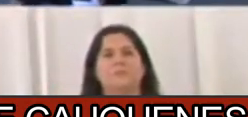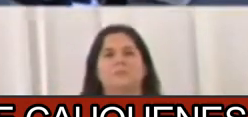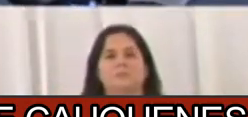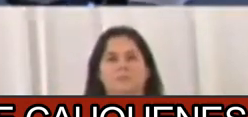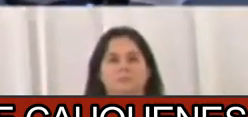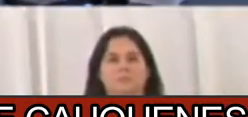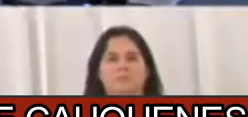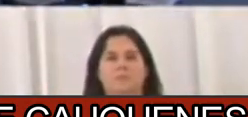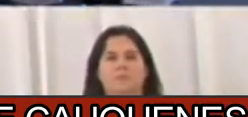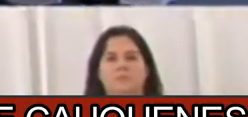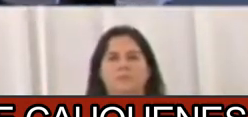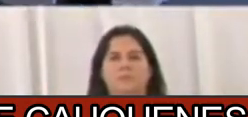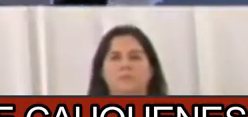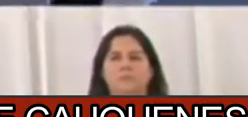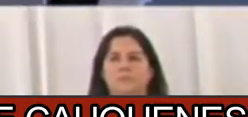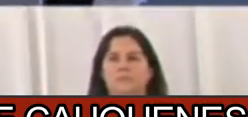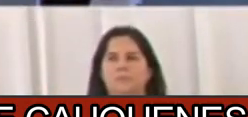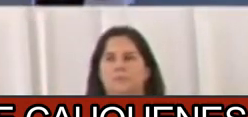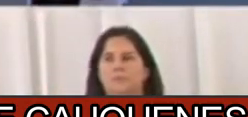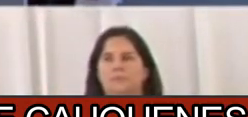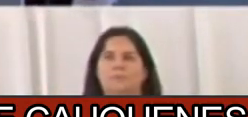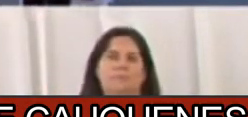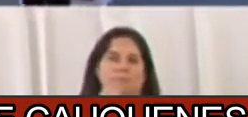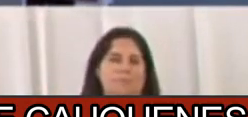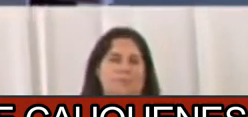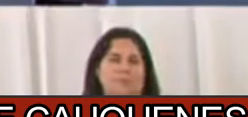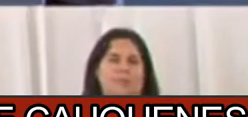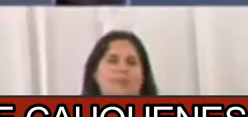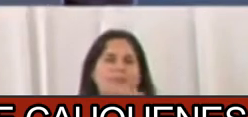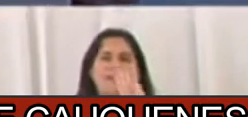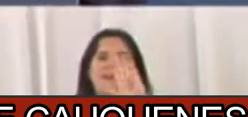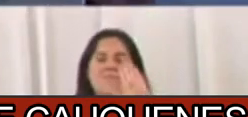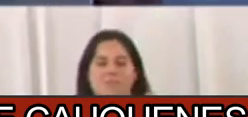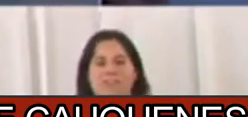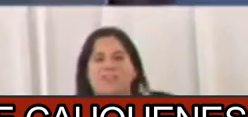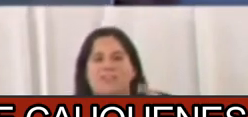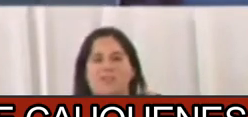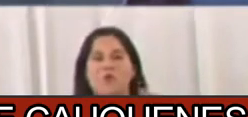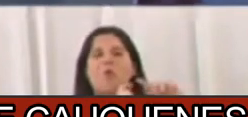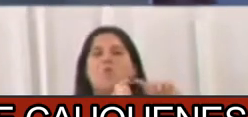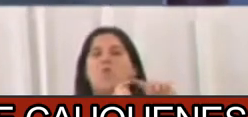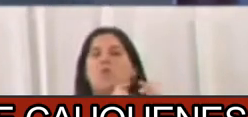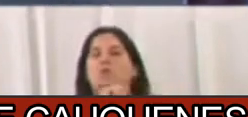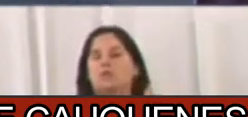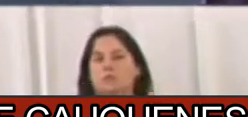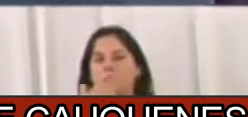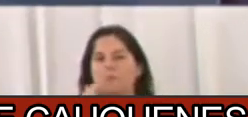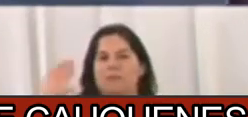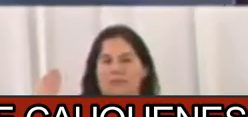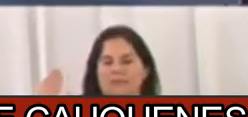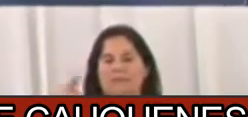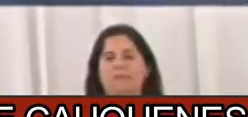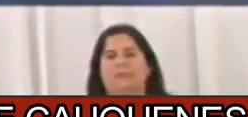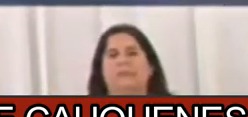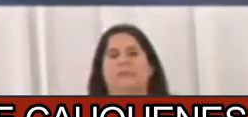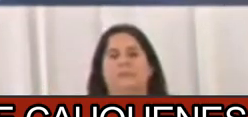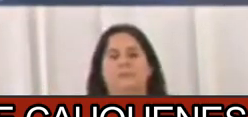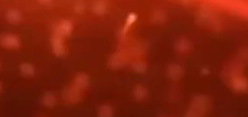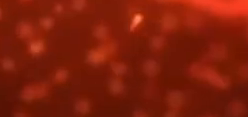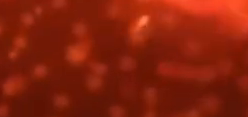El cual ha quedado registrado en el bronce y para siempre.